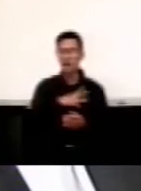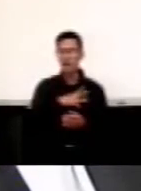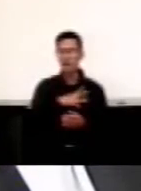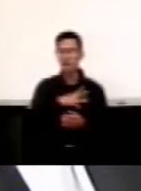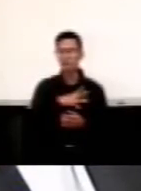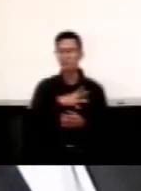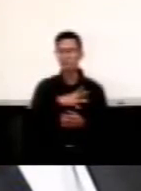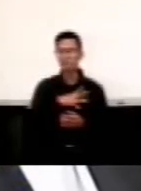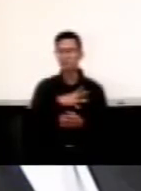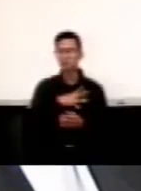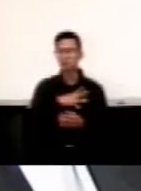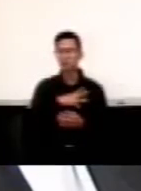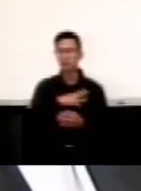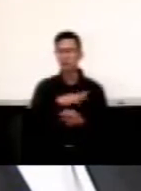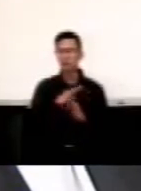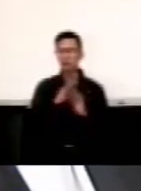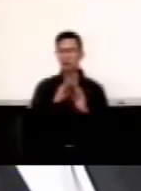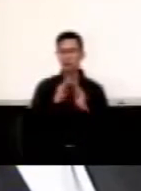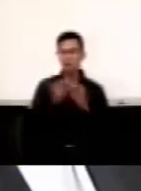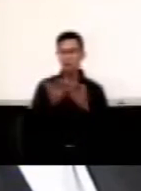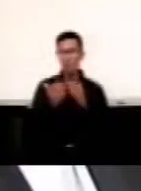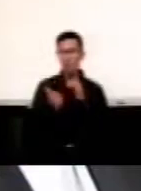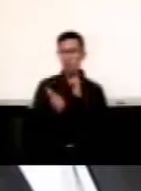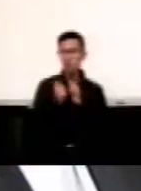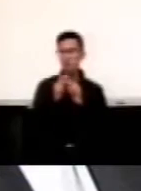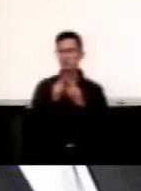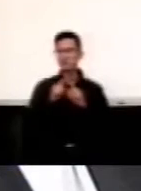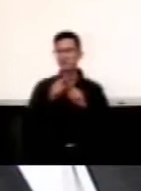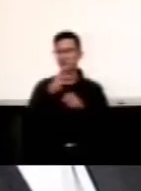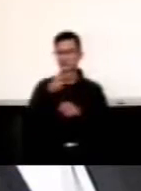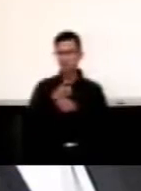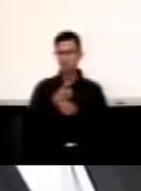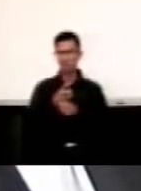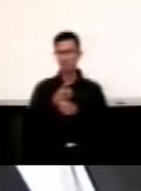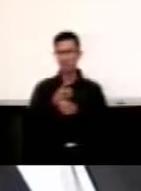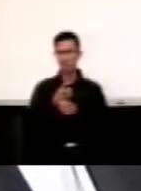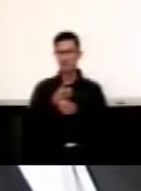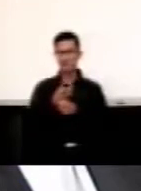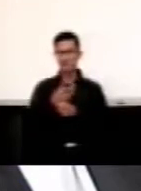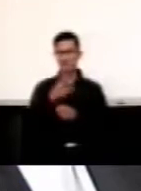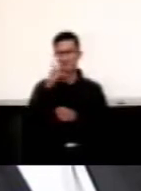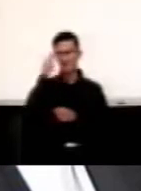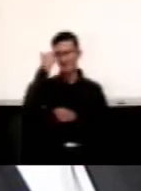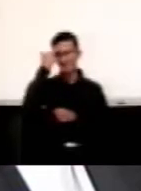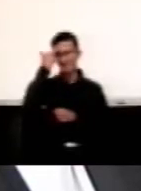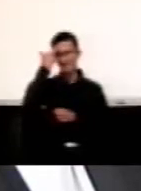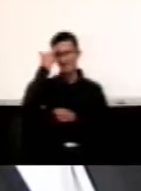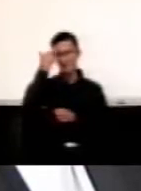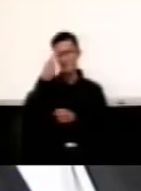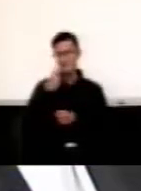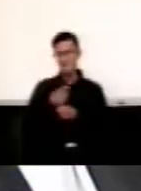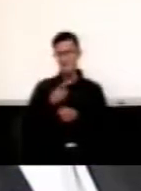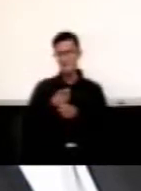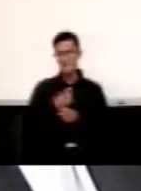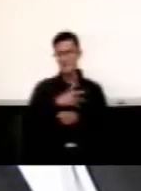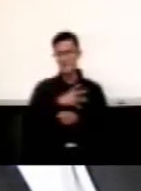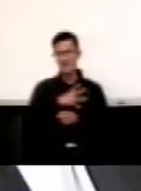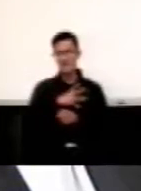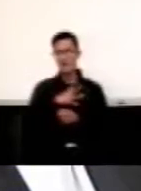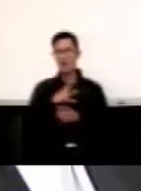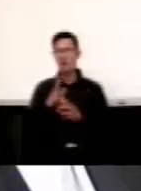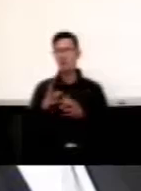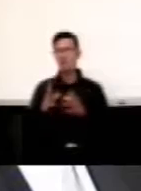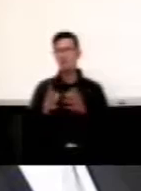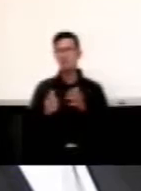el tercer establecimiento de un proceso de competencia. En un principio, recordemos que teníamos un proceso de competencia pues